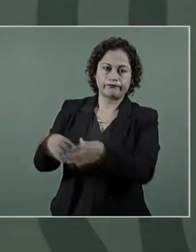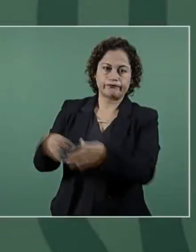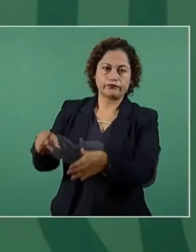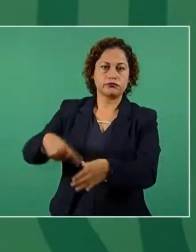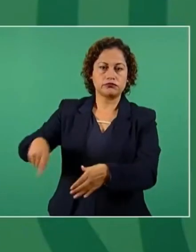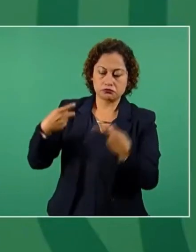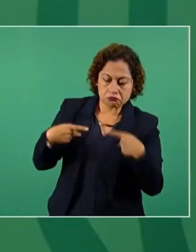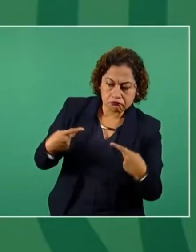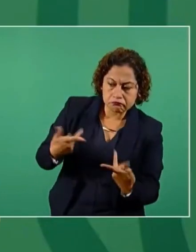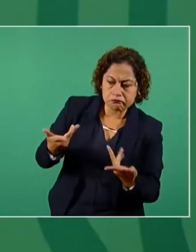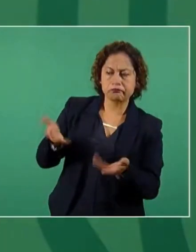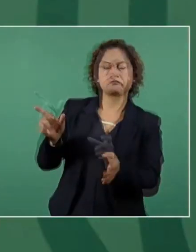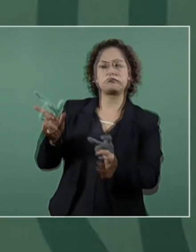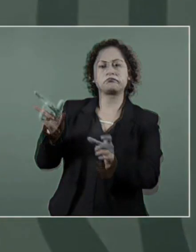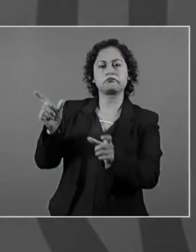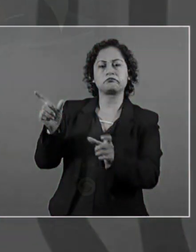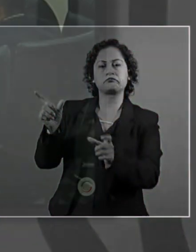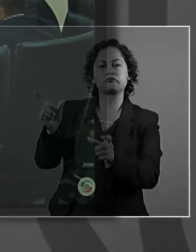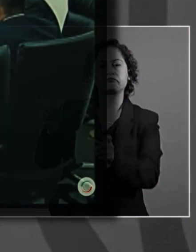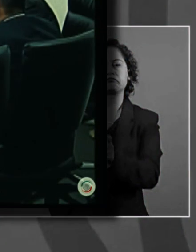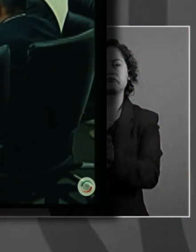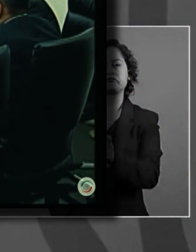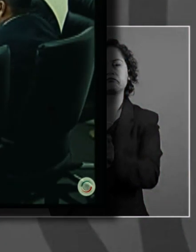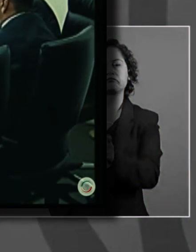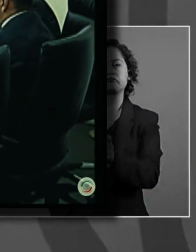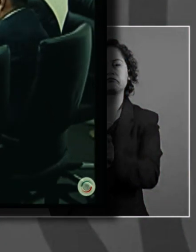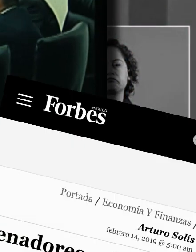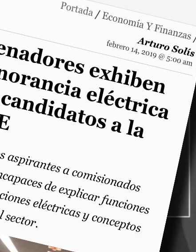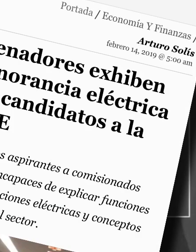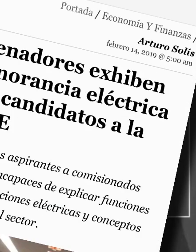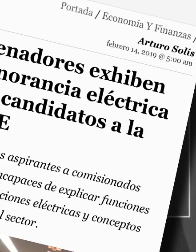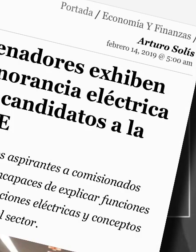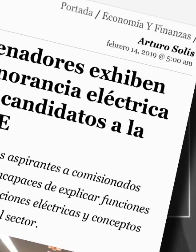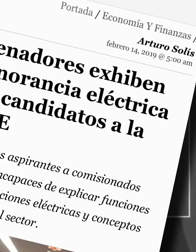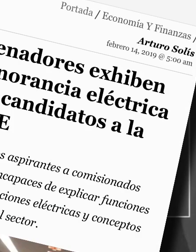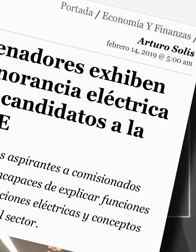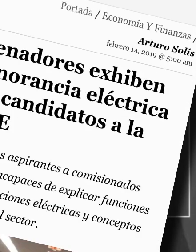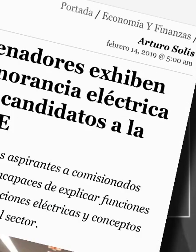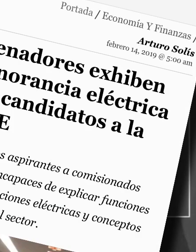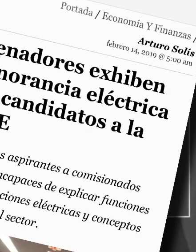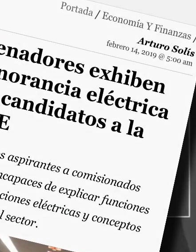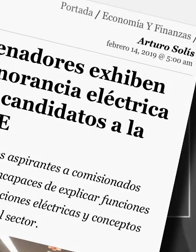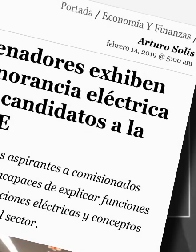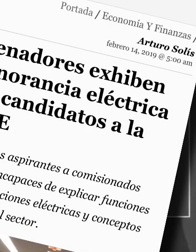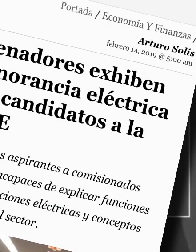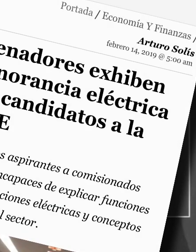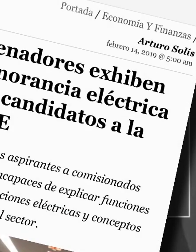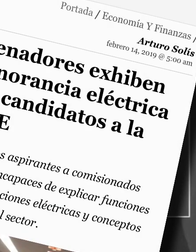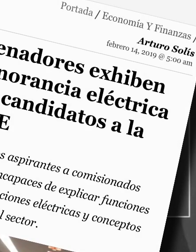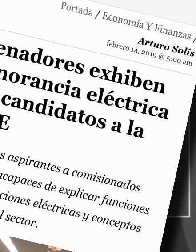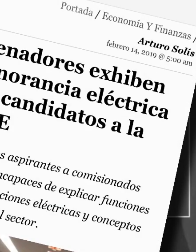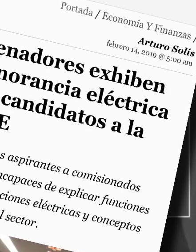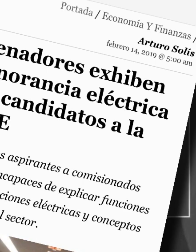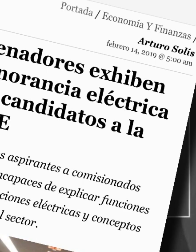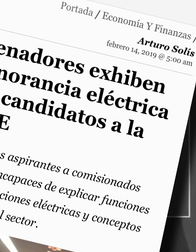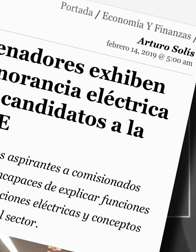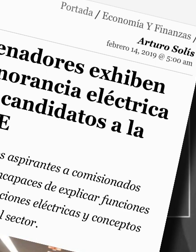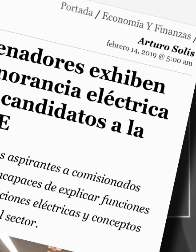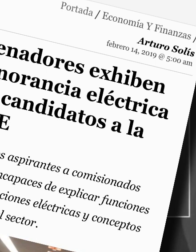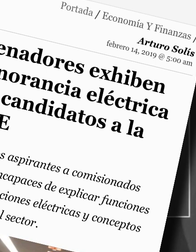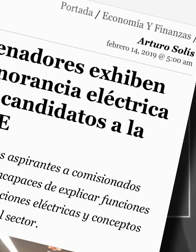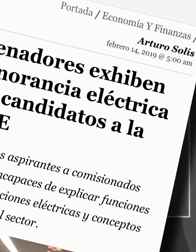Morena. Serias, responsables. ¿Y qué es una CEL? Ahí sí, me voy a ser honesto. ¿Qué es una CEL? Esto es un